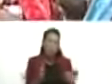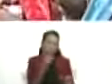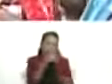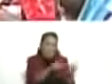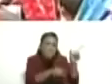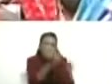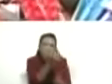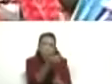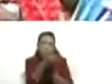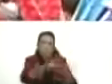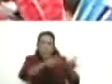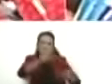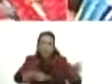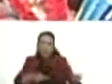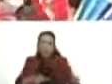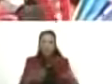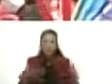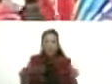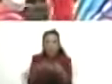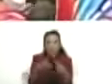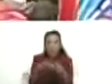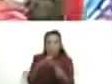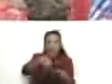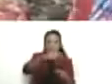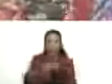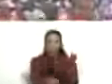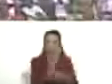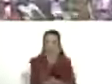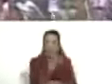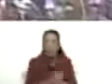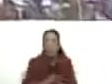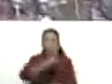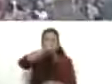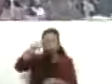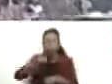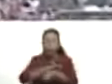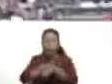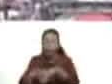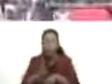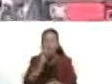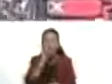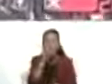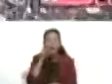la Liga Socialista, organización fundada por Jorge Rodríguez Padre.